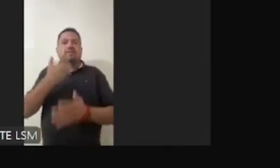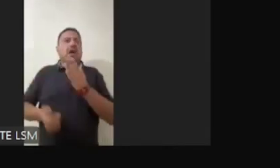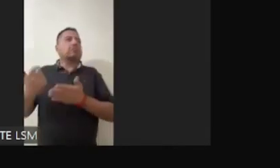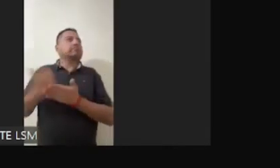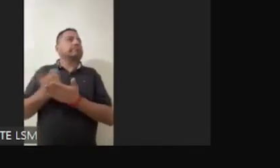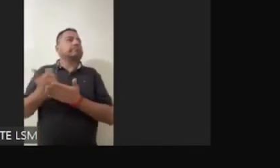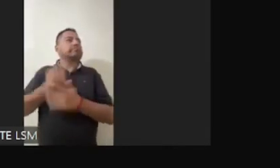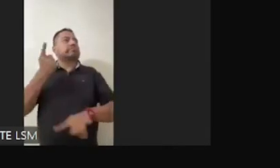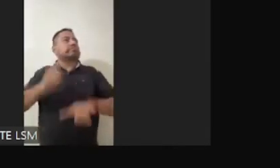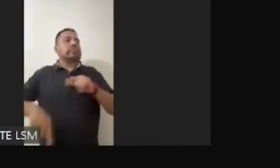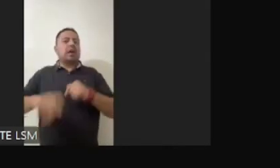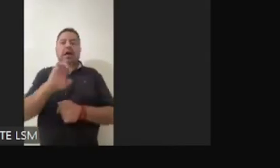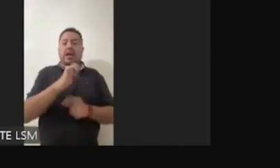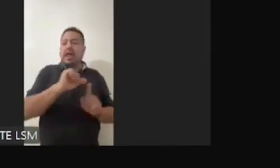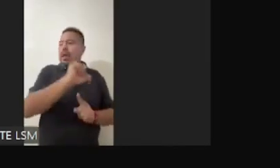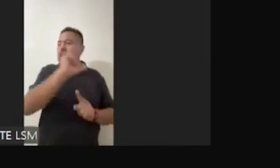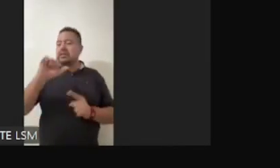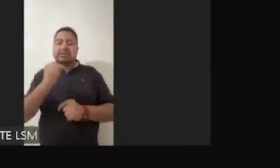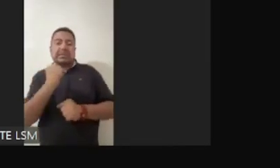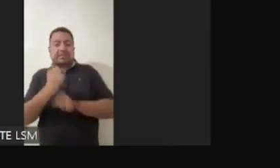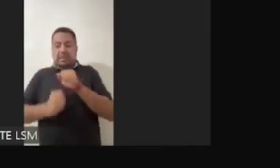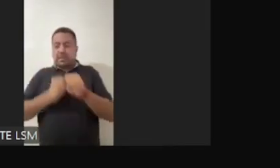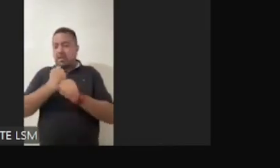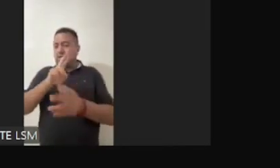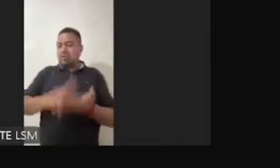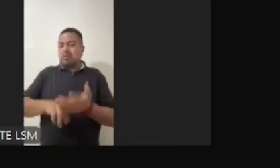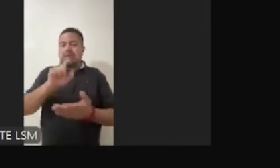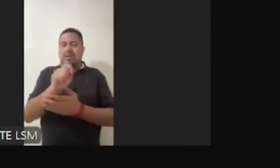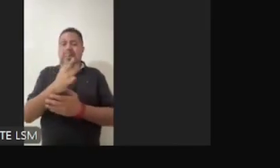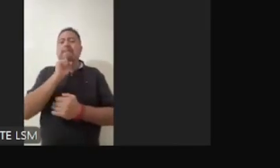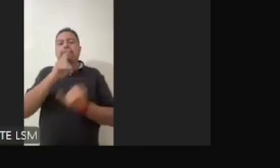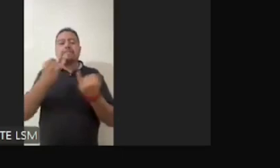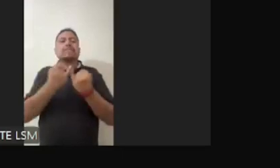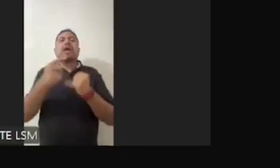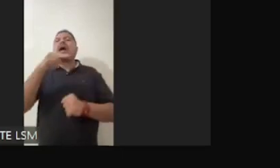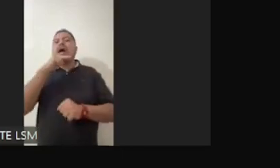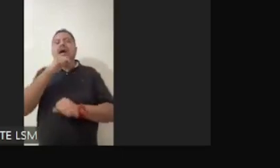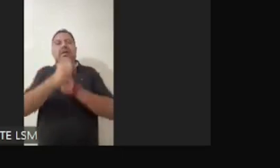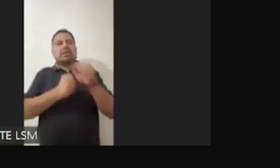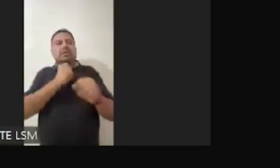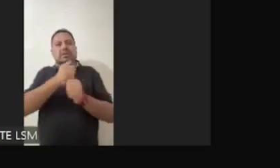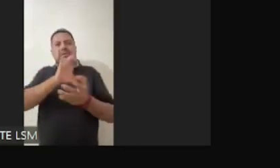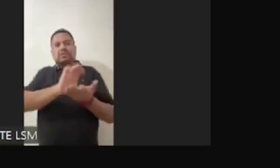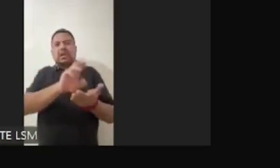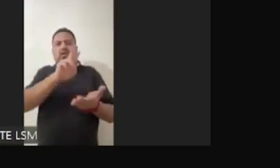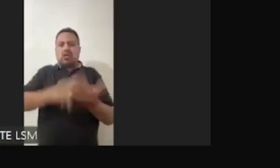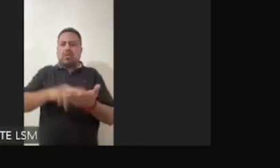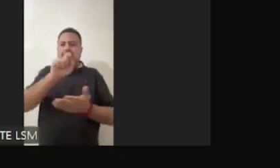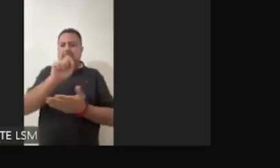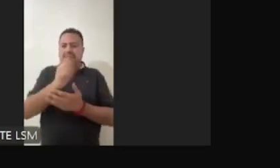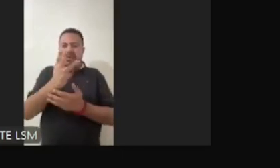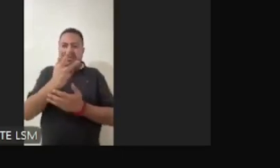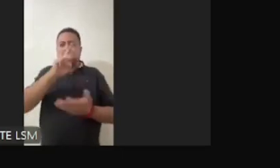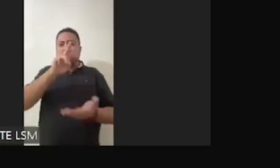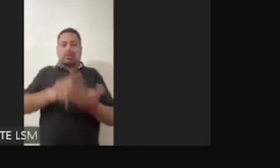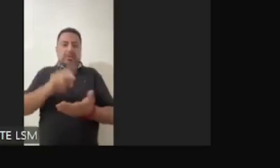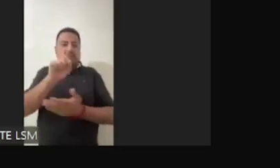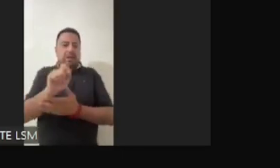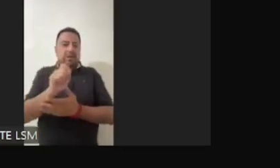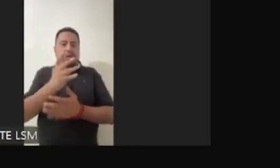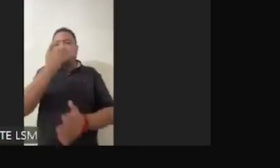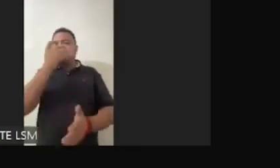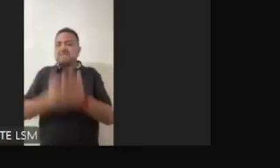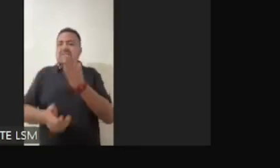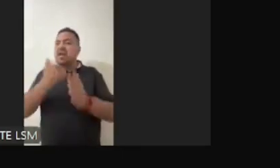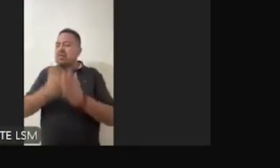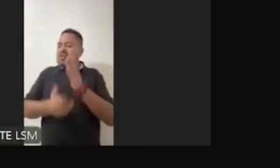de enero al mes de septiembre del año actual así como el aguinaldo de los años 2023 y 2024 falta que le atribuye